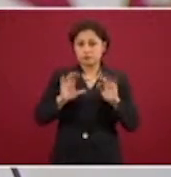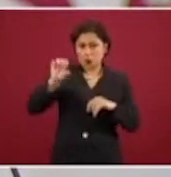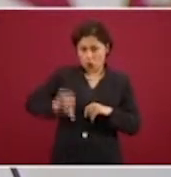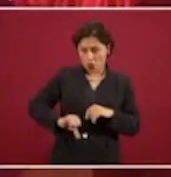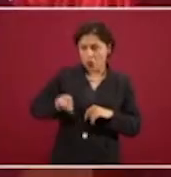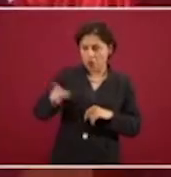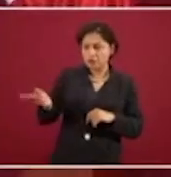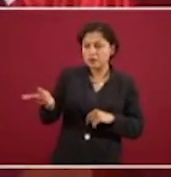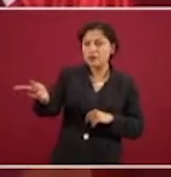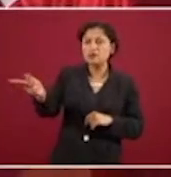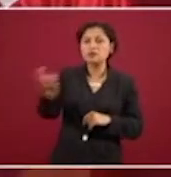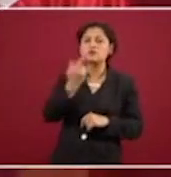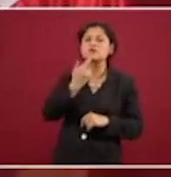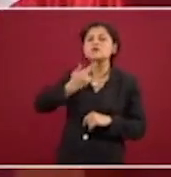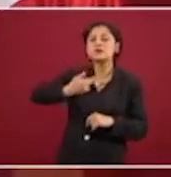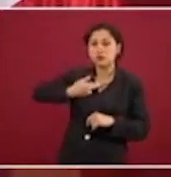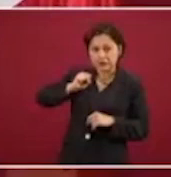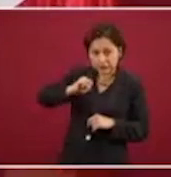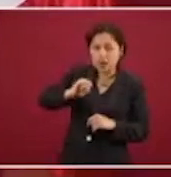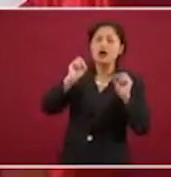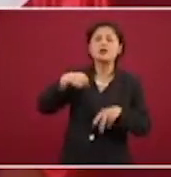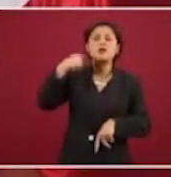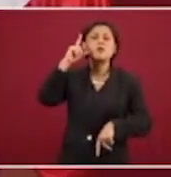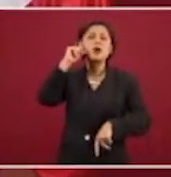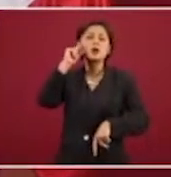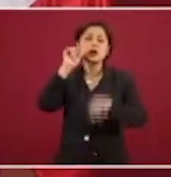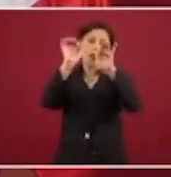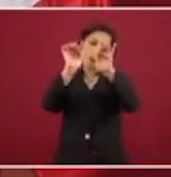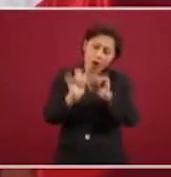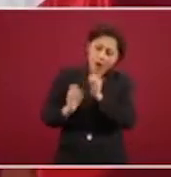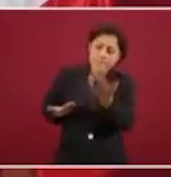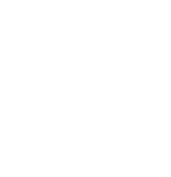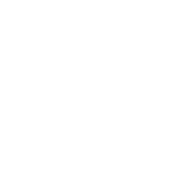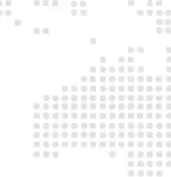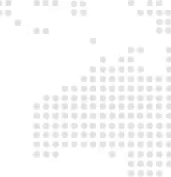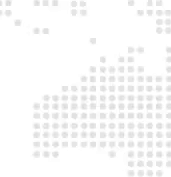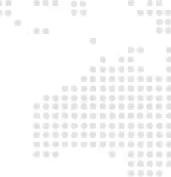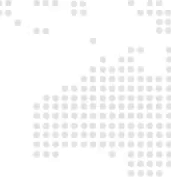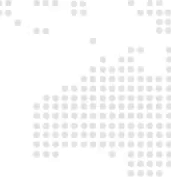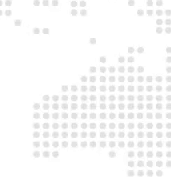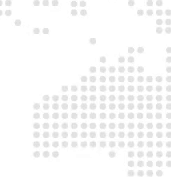mañana, la iniciativa de reforma constitucional.